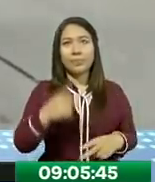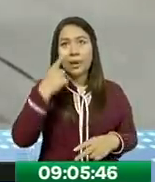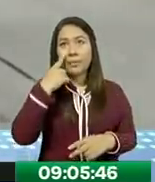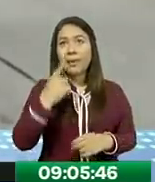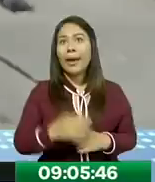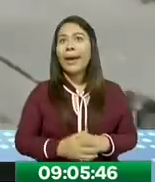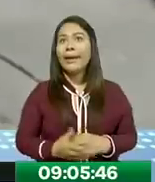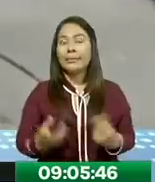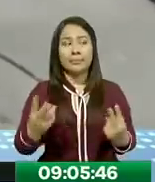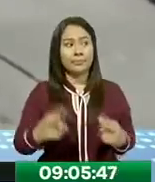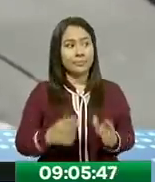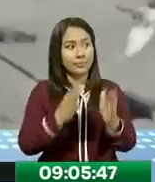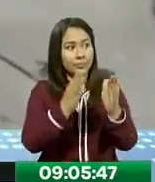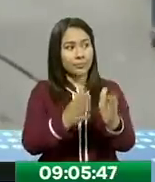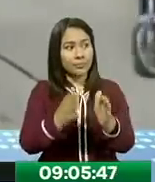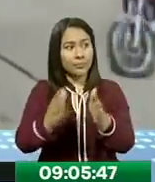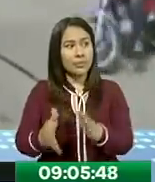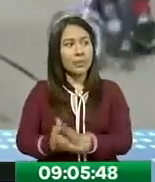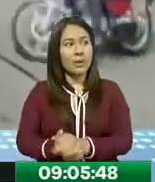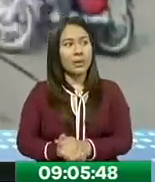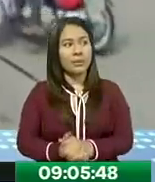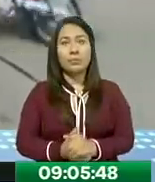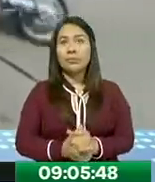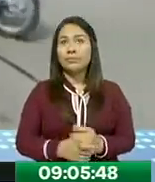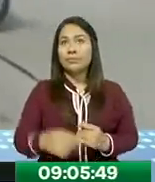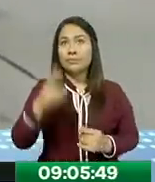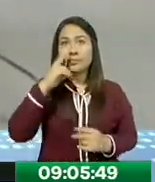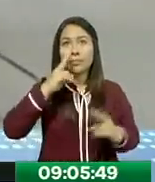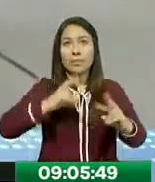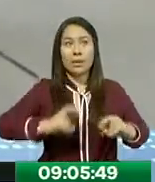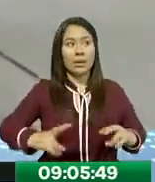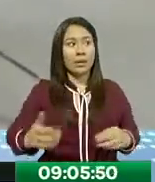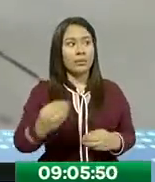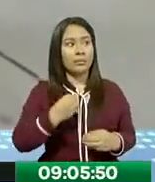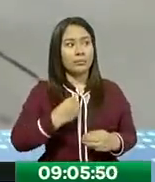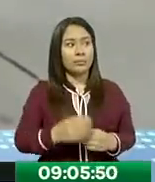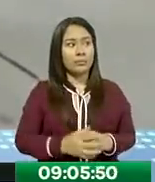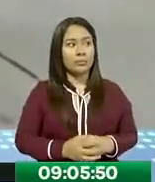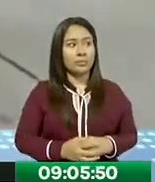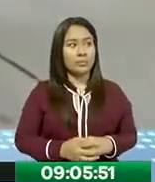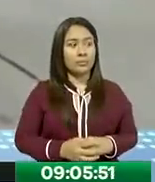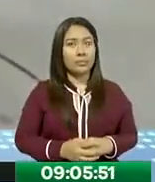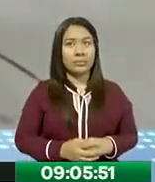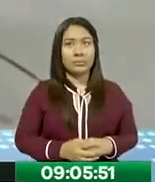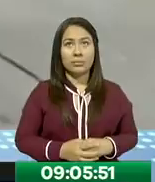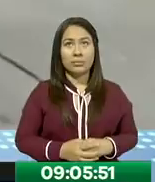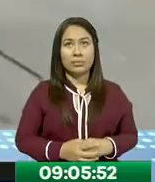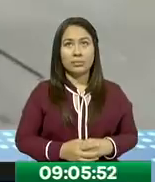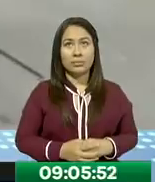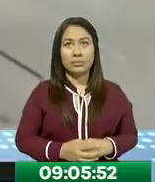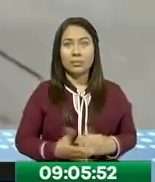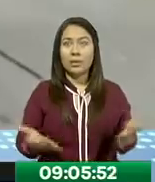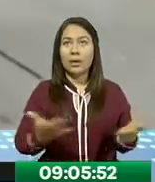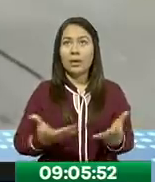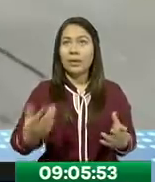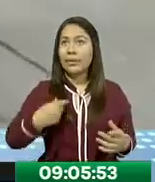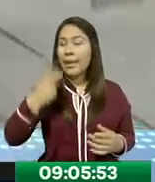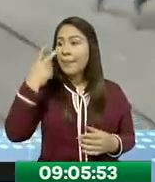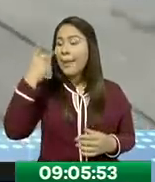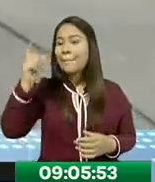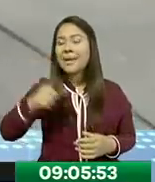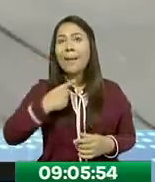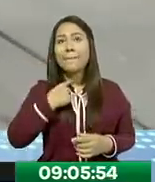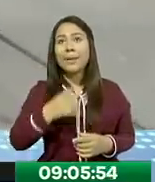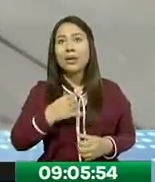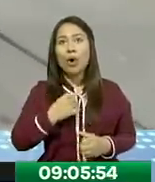pocos minutos, se logró la detención de una motocicleta de similares características con los ocupantes. Lastimosamente, se tomó contacto con la persona afectada y no